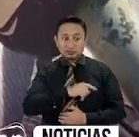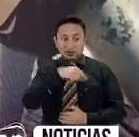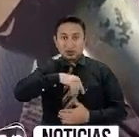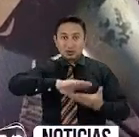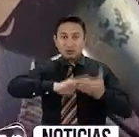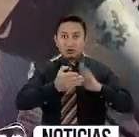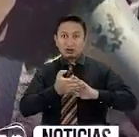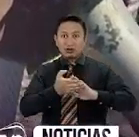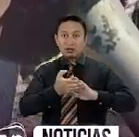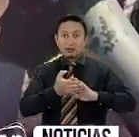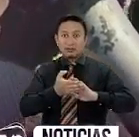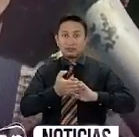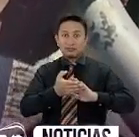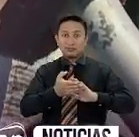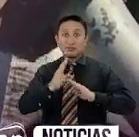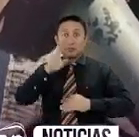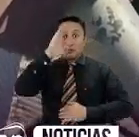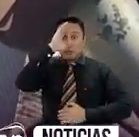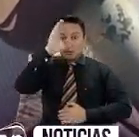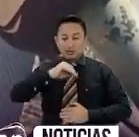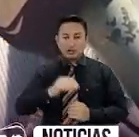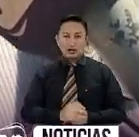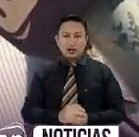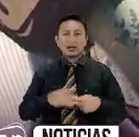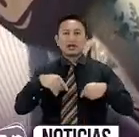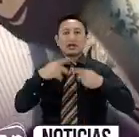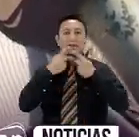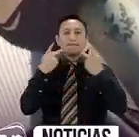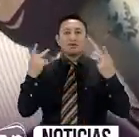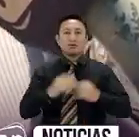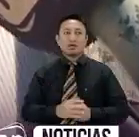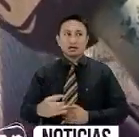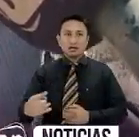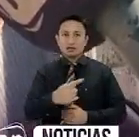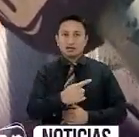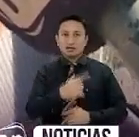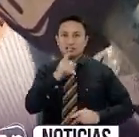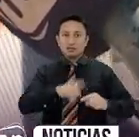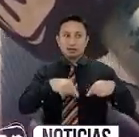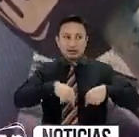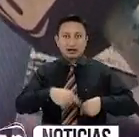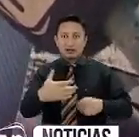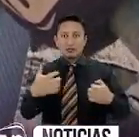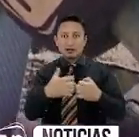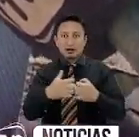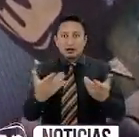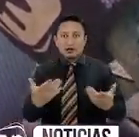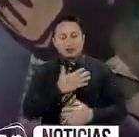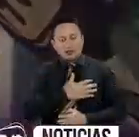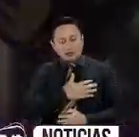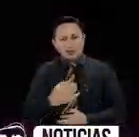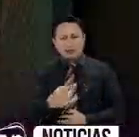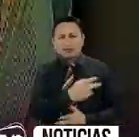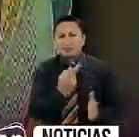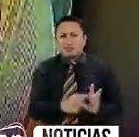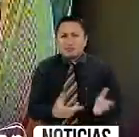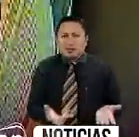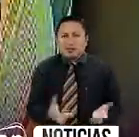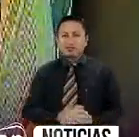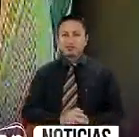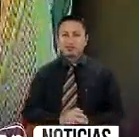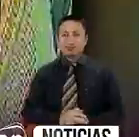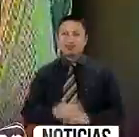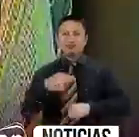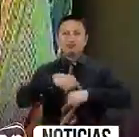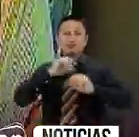comunidad, la policía como institución pública no puede estar sin logística. Por favor, ¿qué sucede? En horas de la